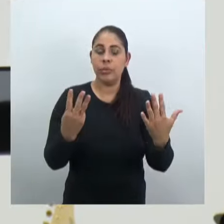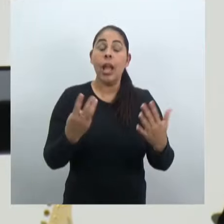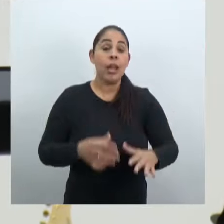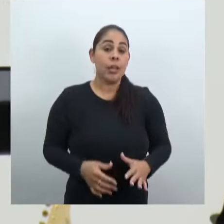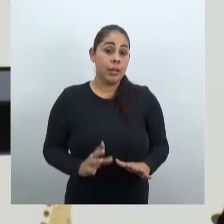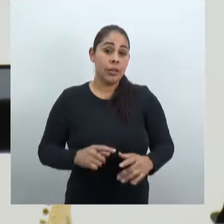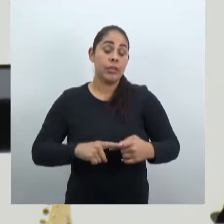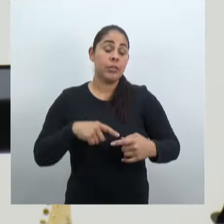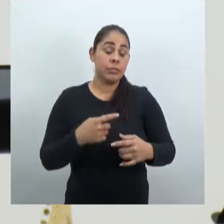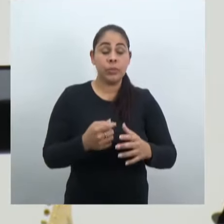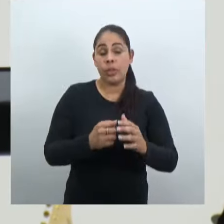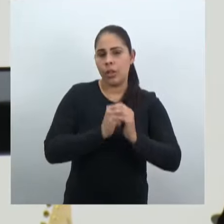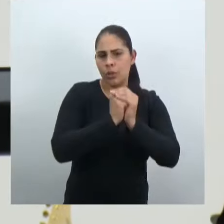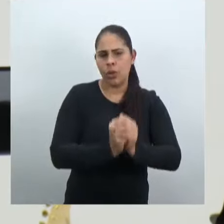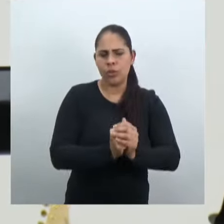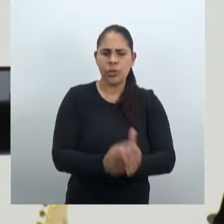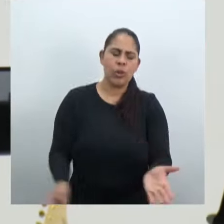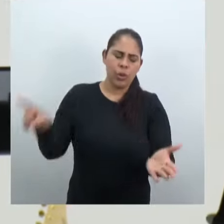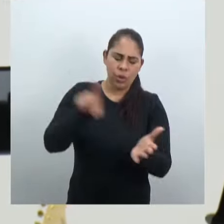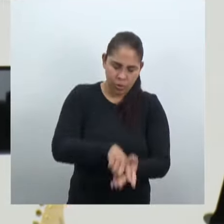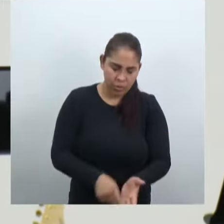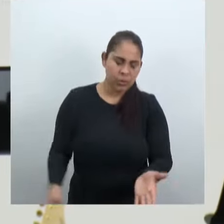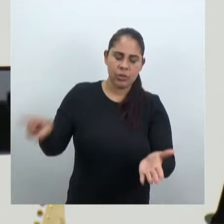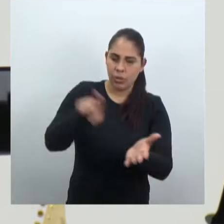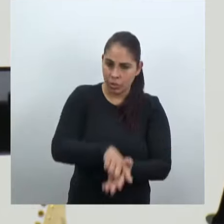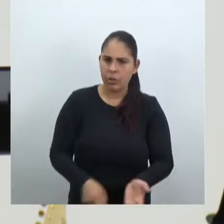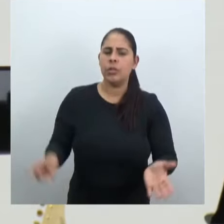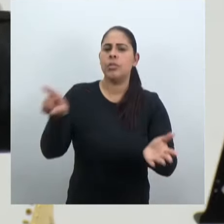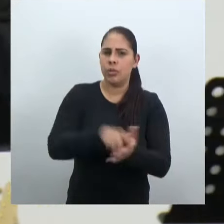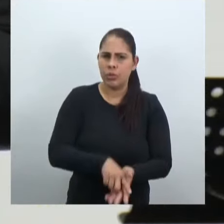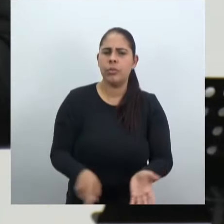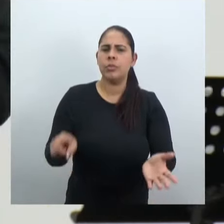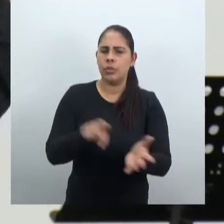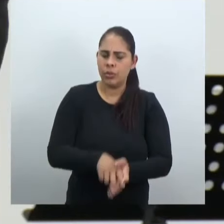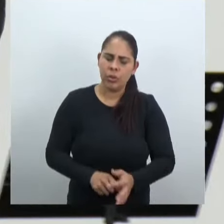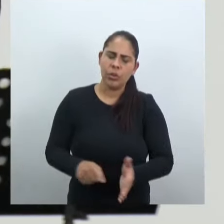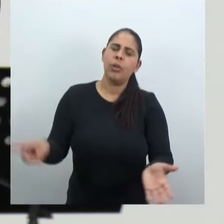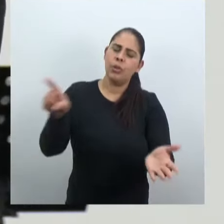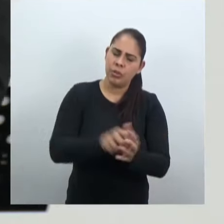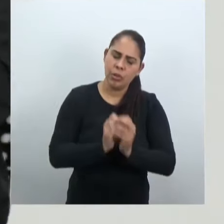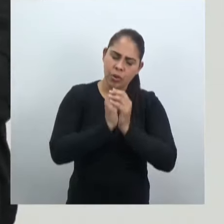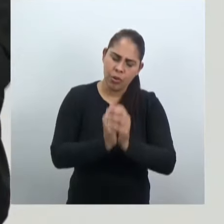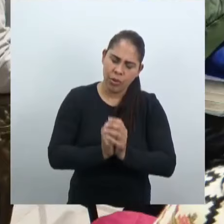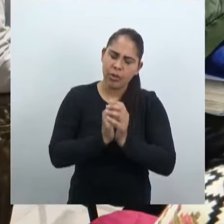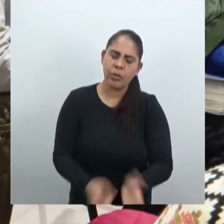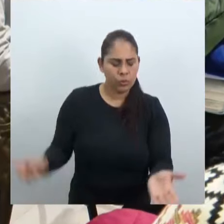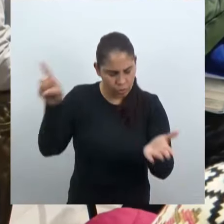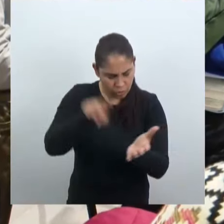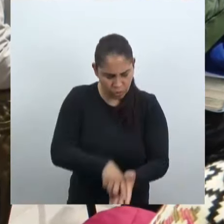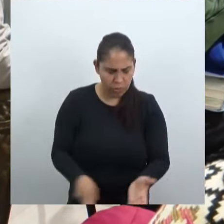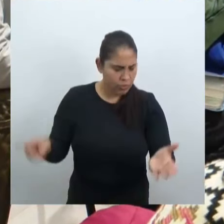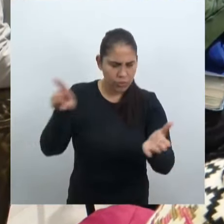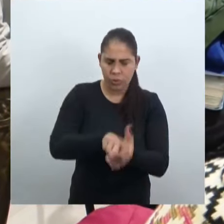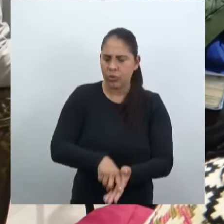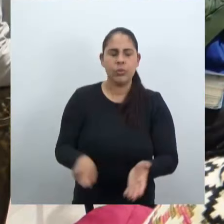oración. Mateo capítulo 7, versículo 7 y versículo 8. Hay que insistir, hay que